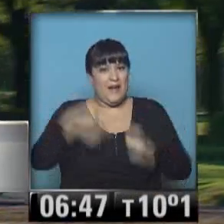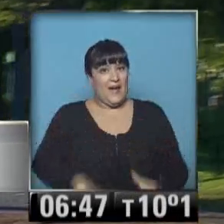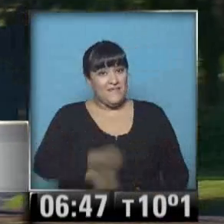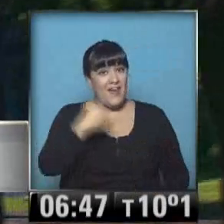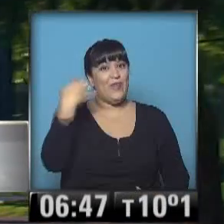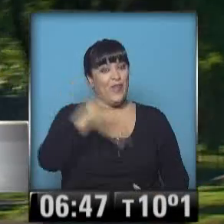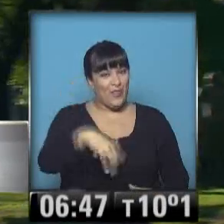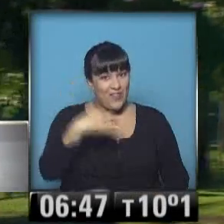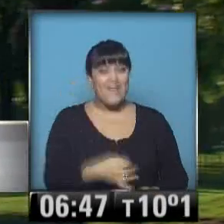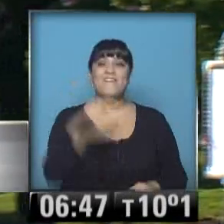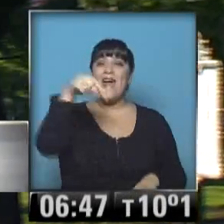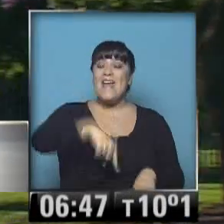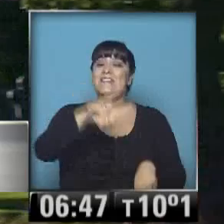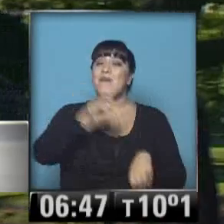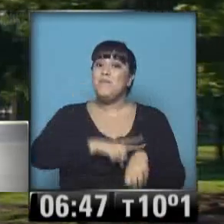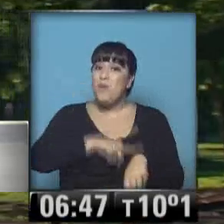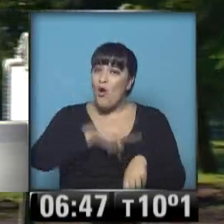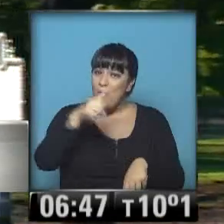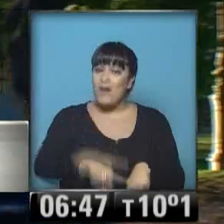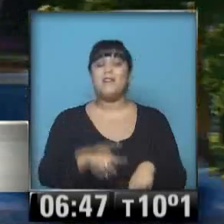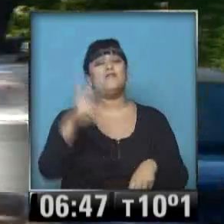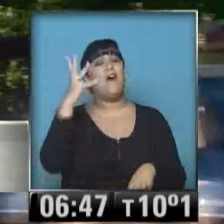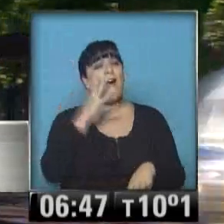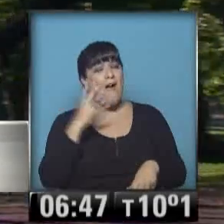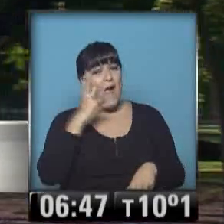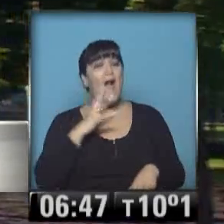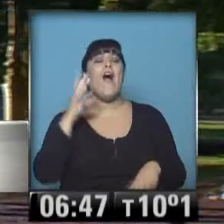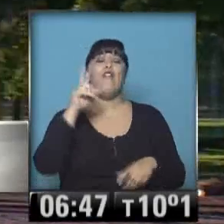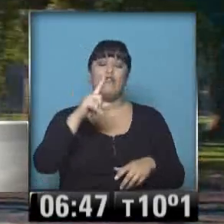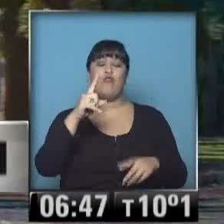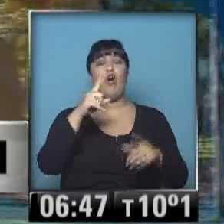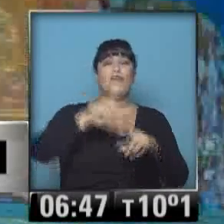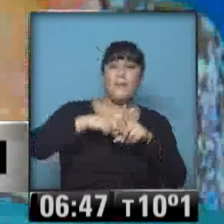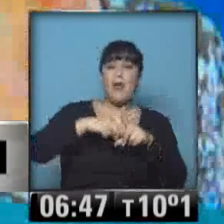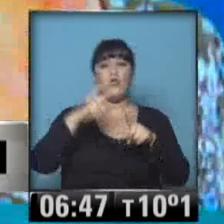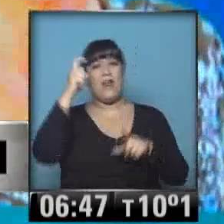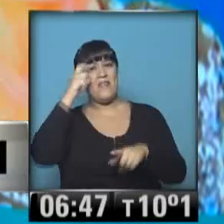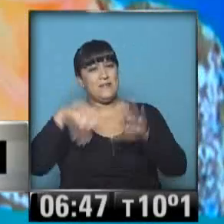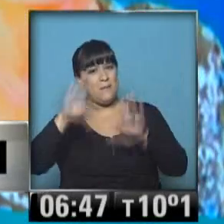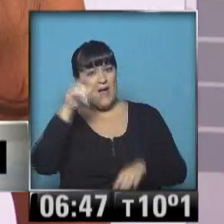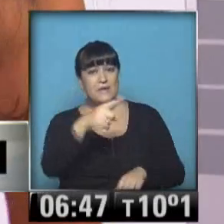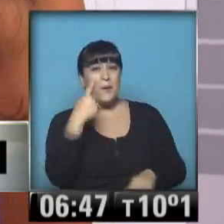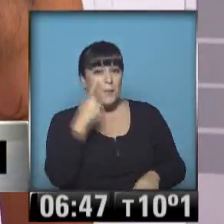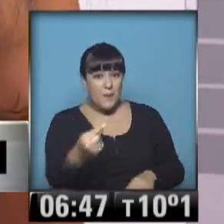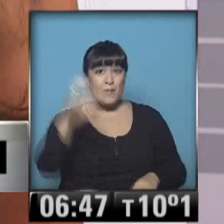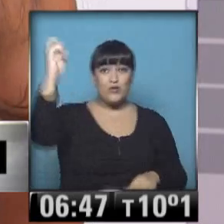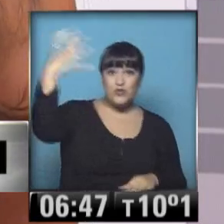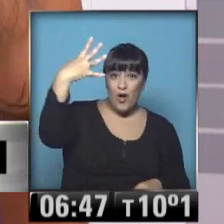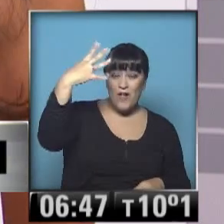este momento apenas un poquitito más de 10. Nadia, hay, sí. ¿Eso que vemos es sol?